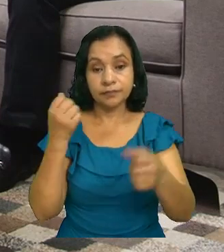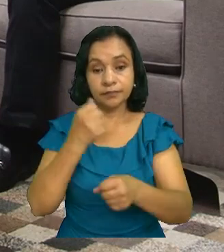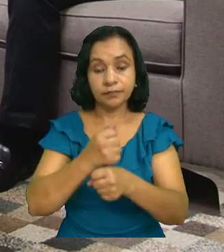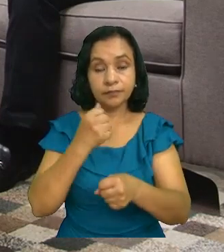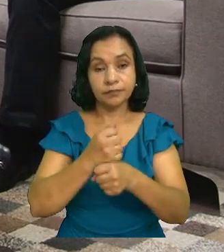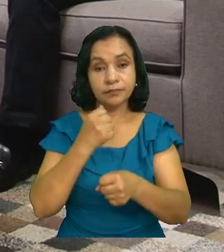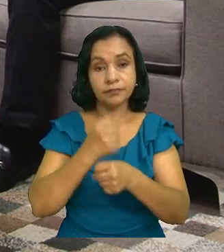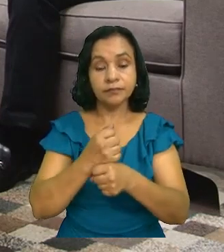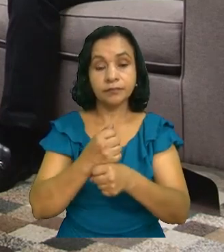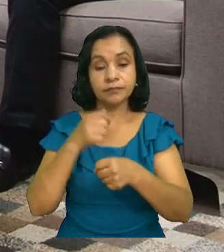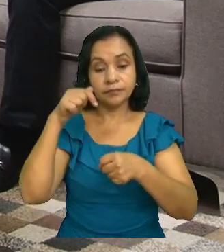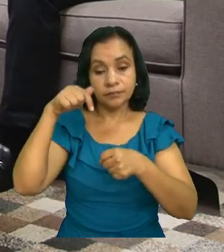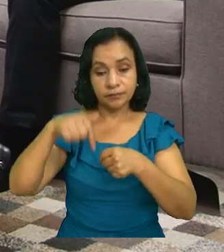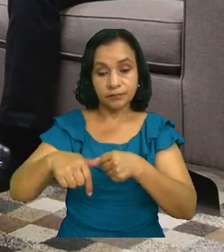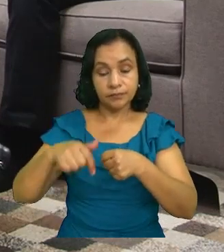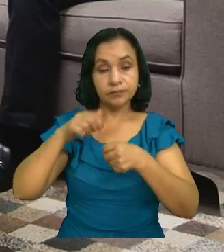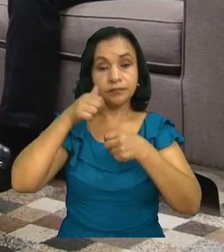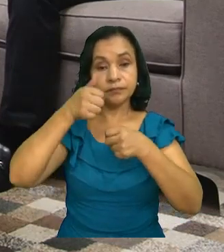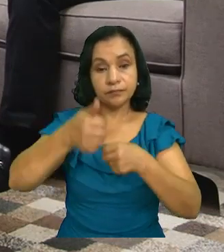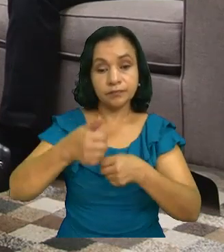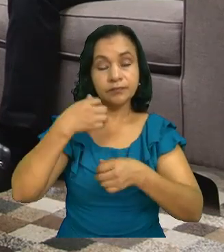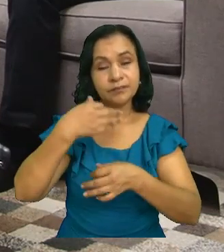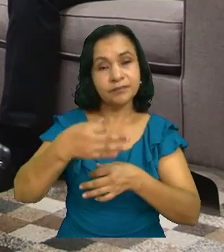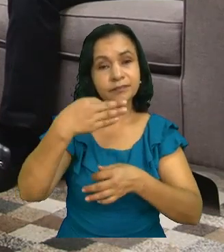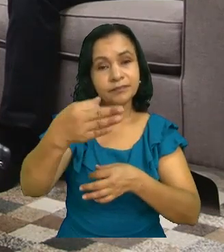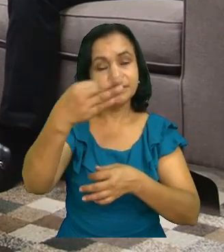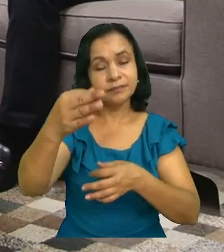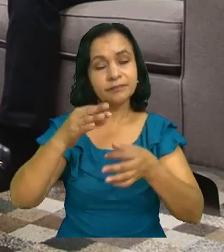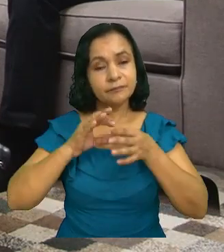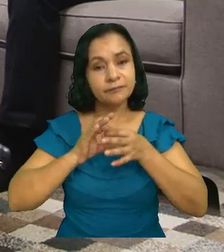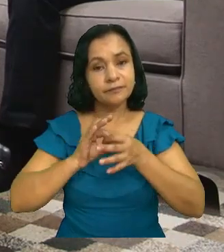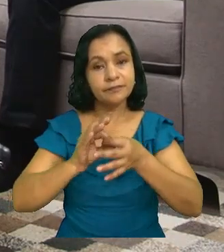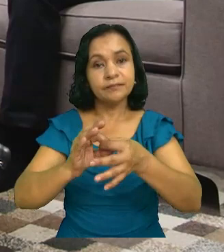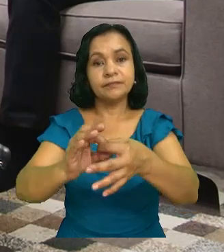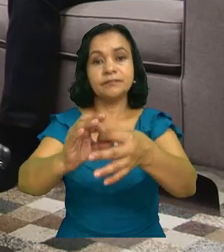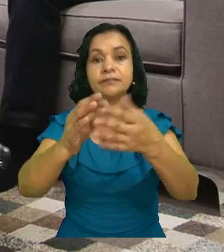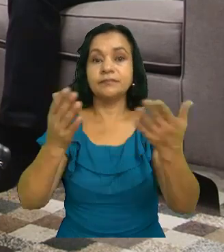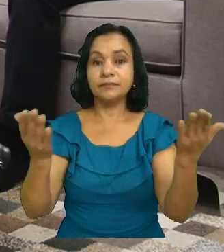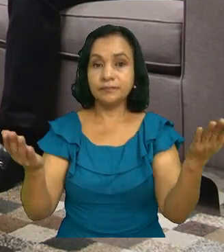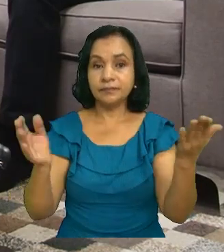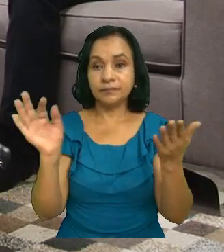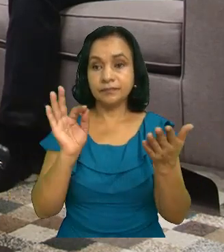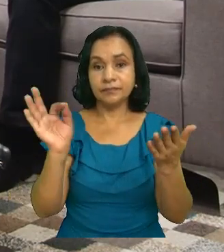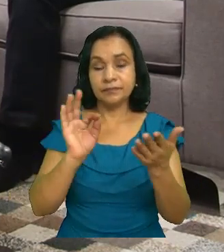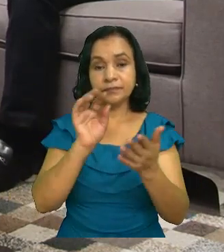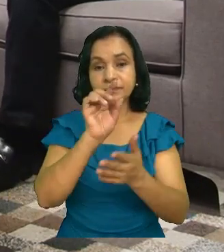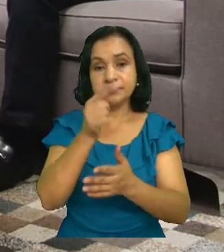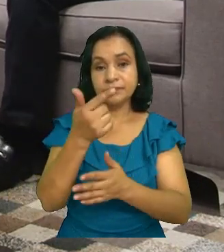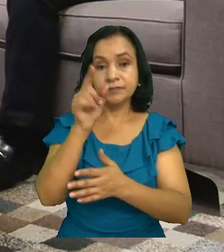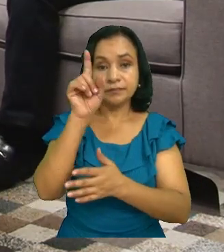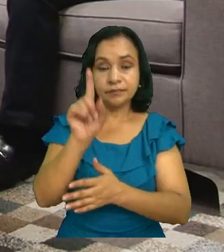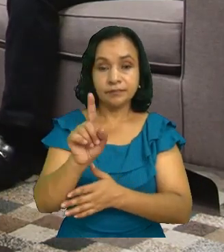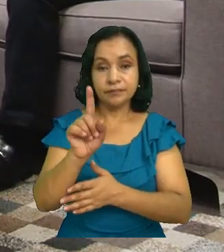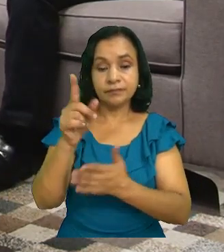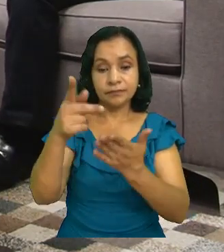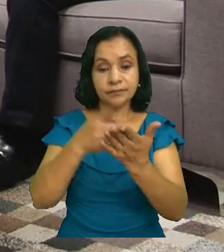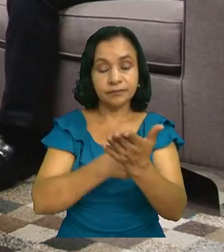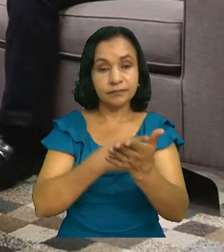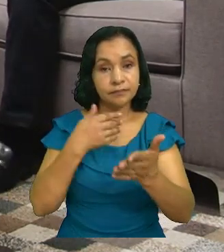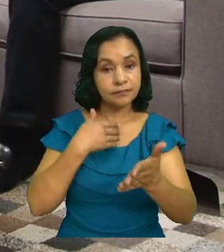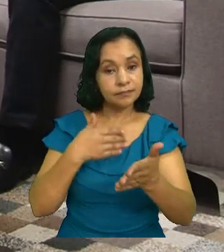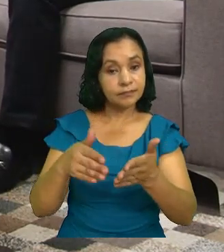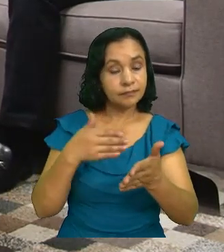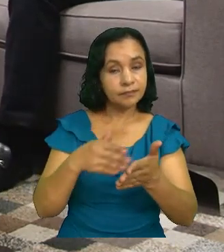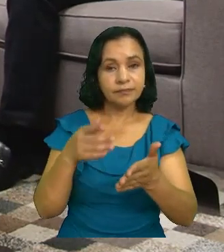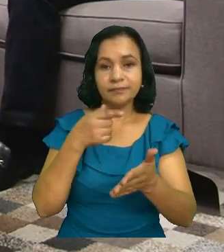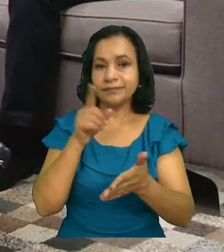repito, para el corto, para el mediano y para el largo plazo. De tal manera que 71 proyectos se dice muy fácil, pero a la hora